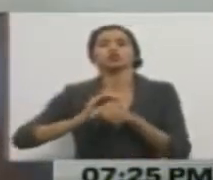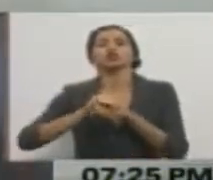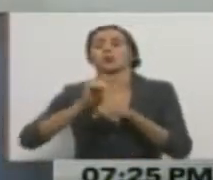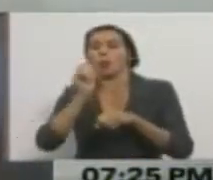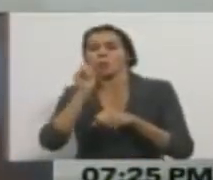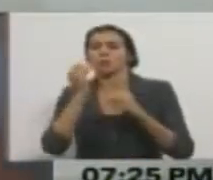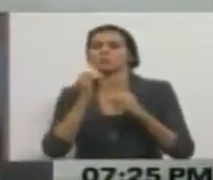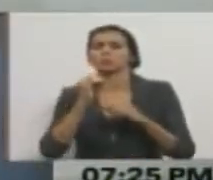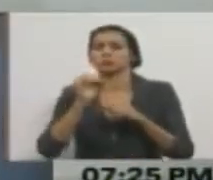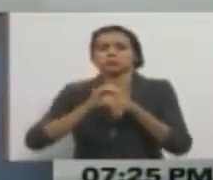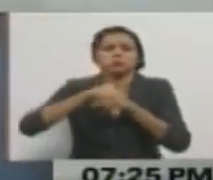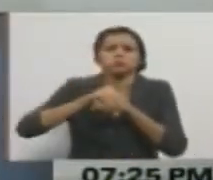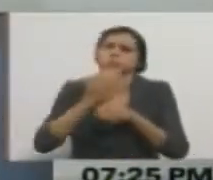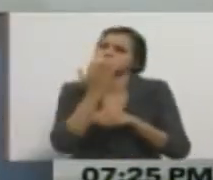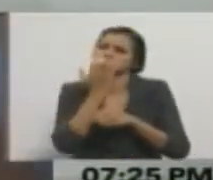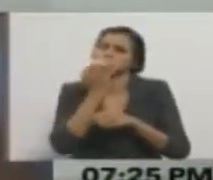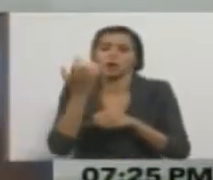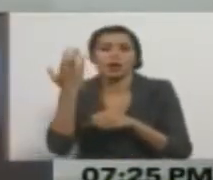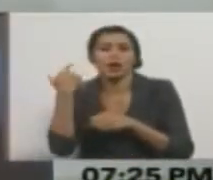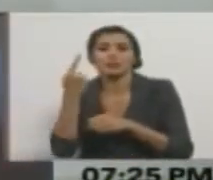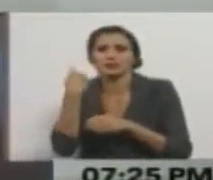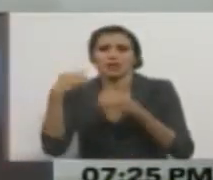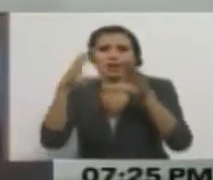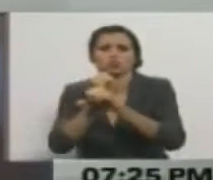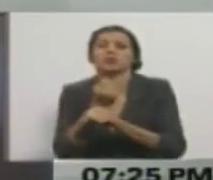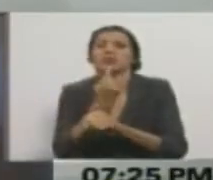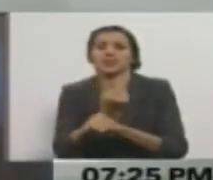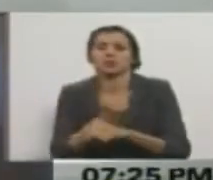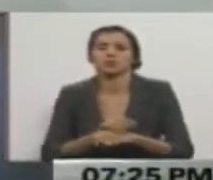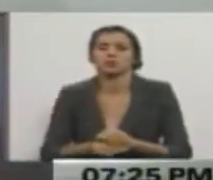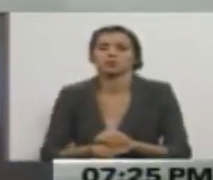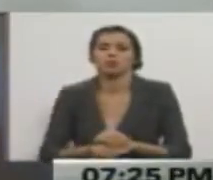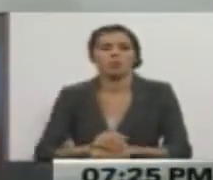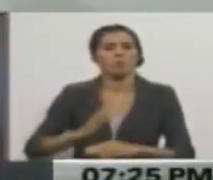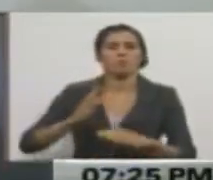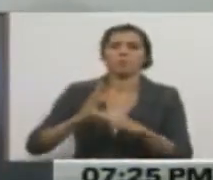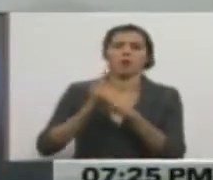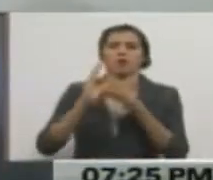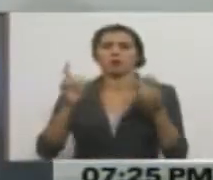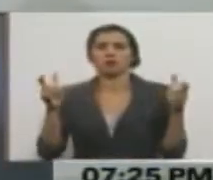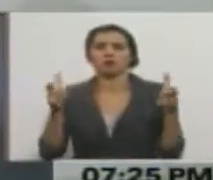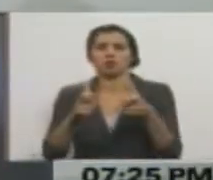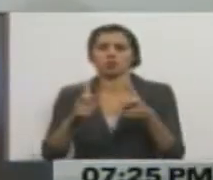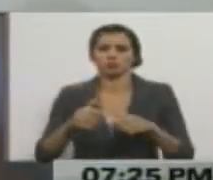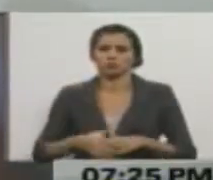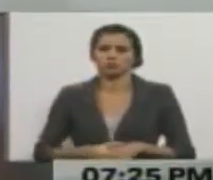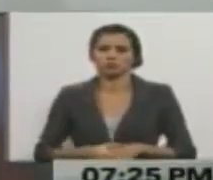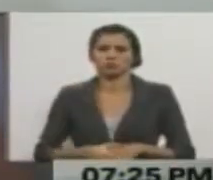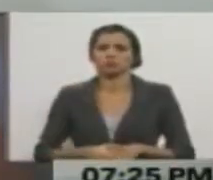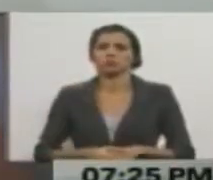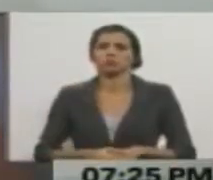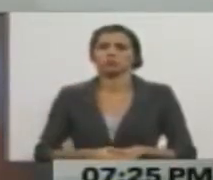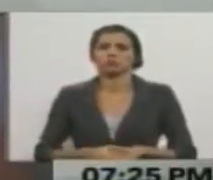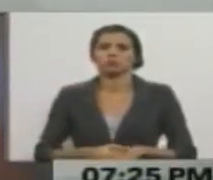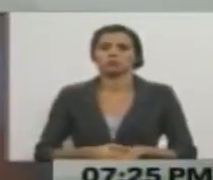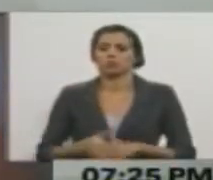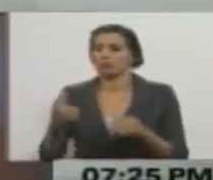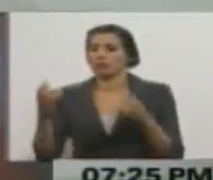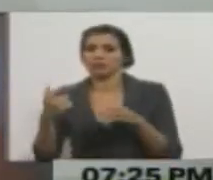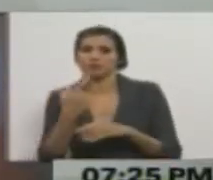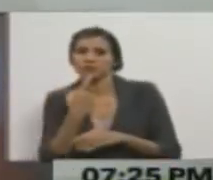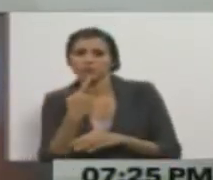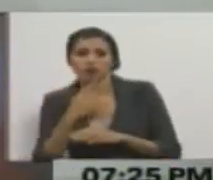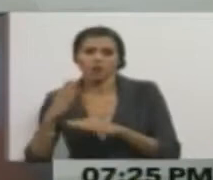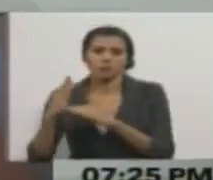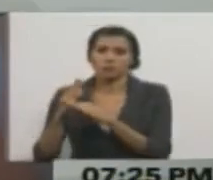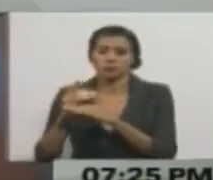manifestó ayer por la noche que interrumpieron su sesión permanente para manifestar que la decisión del